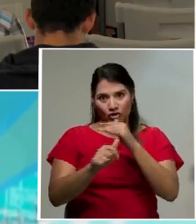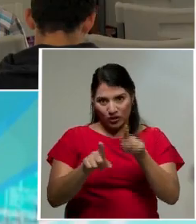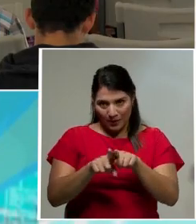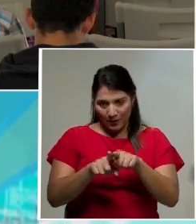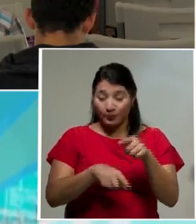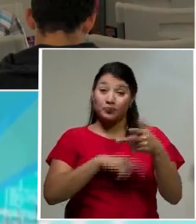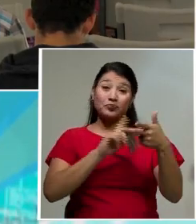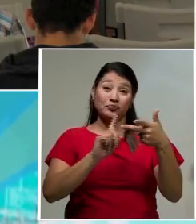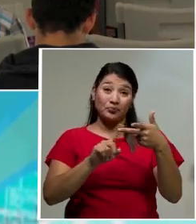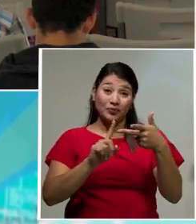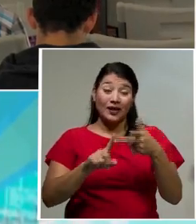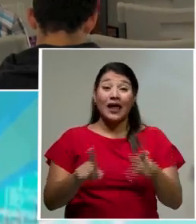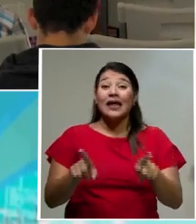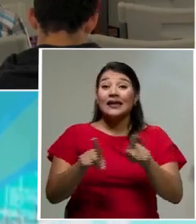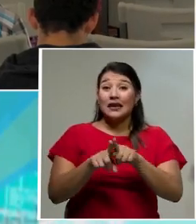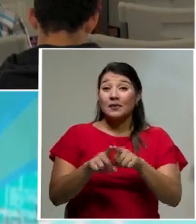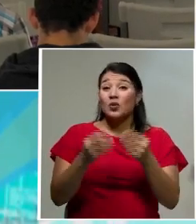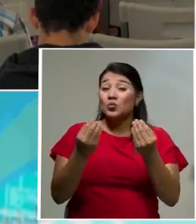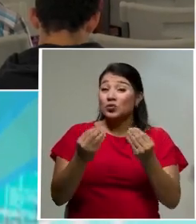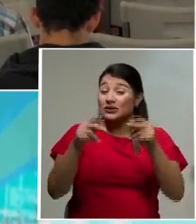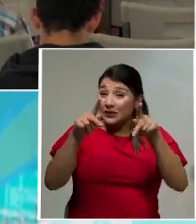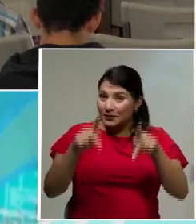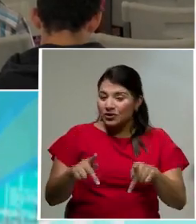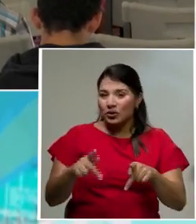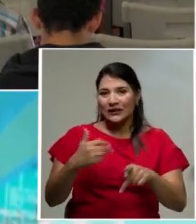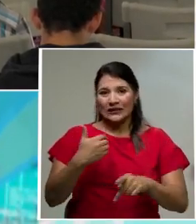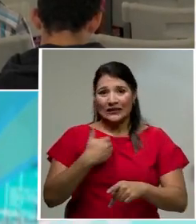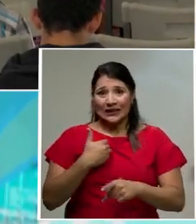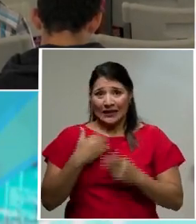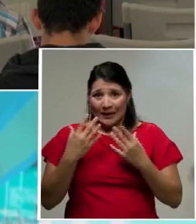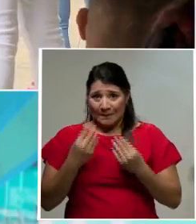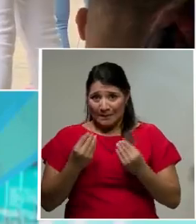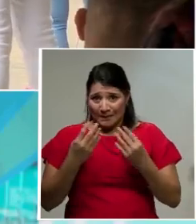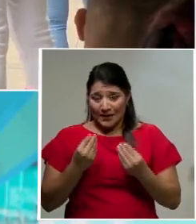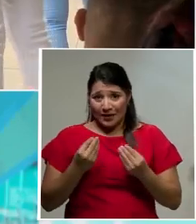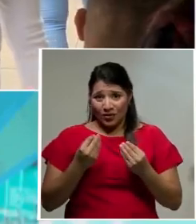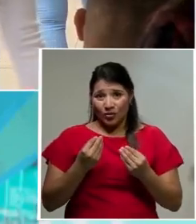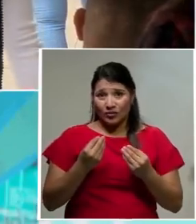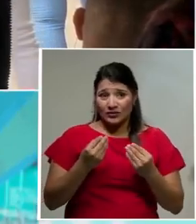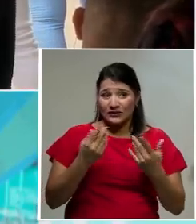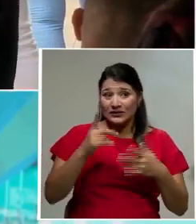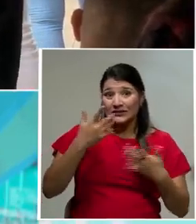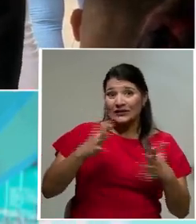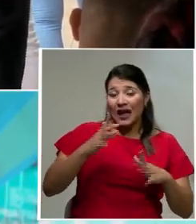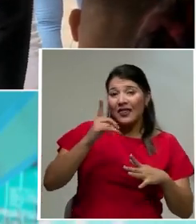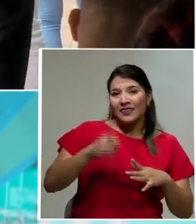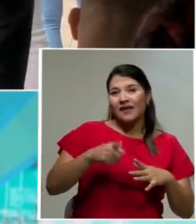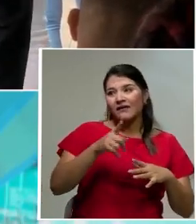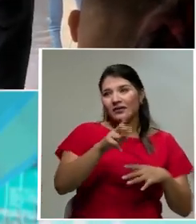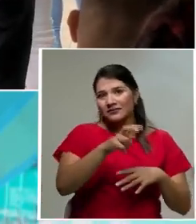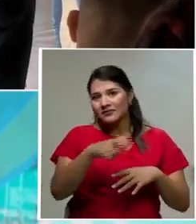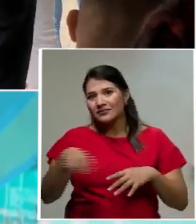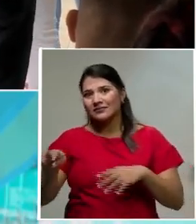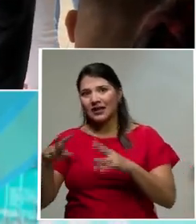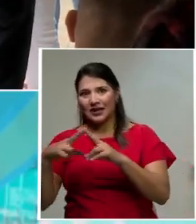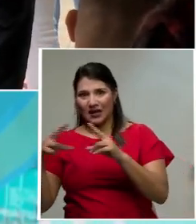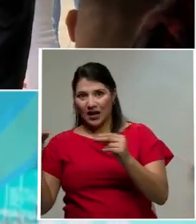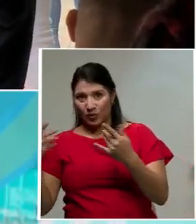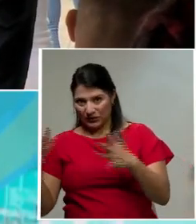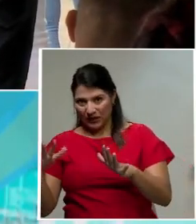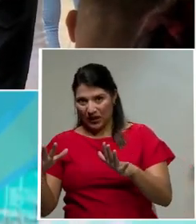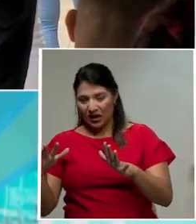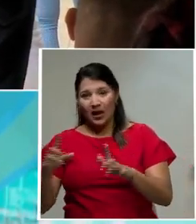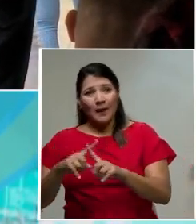por el temor de regresar ya a su país, entonces han optado por hacer la solicitud de refugio. Lo que tenemos que reconocer